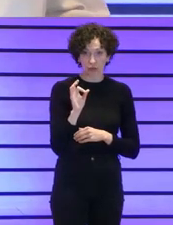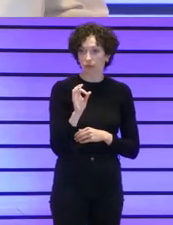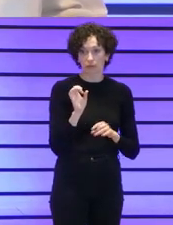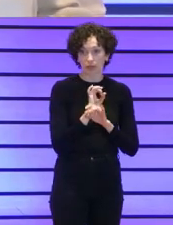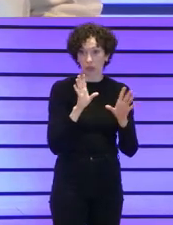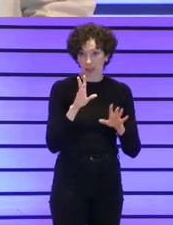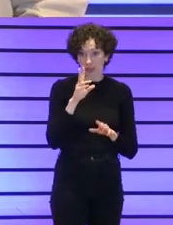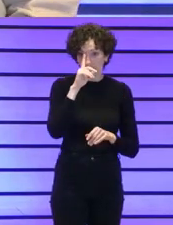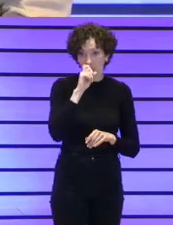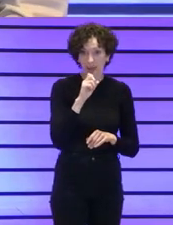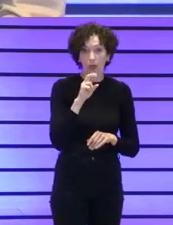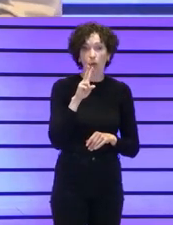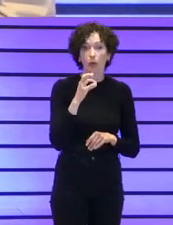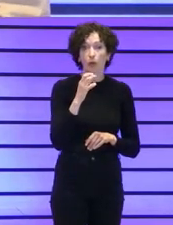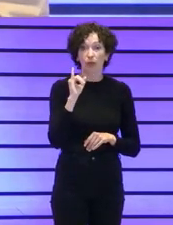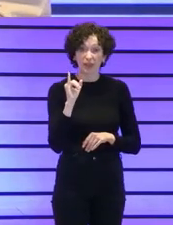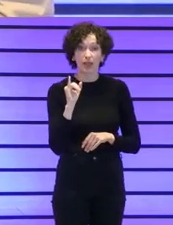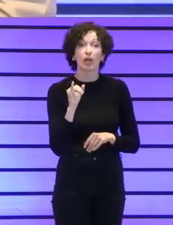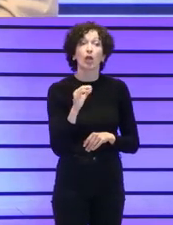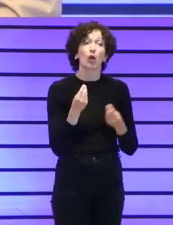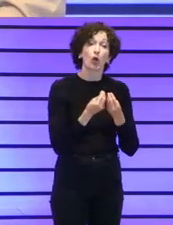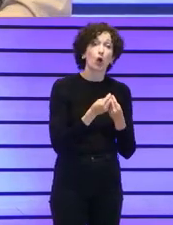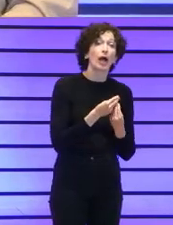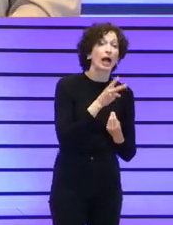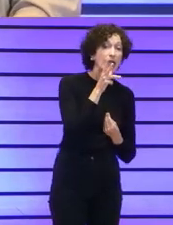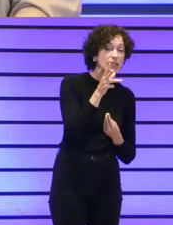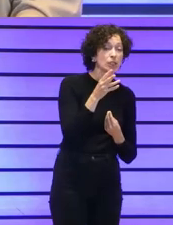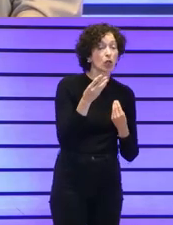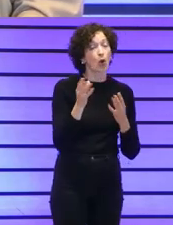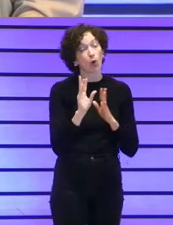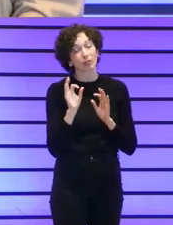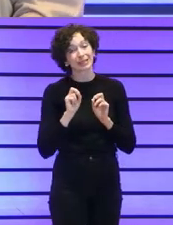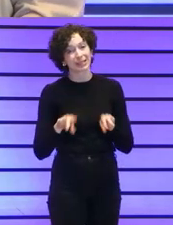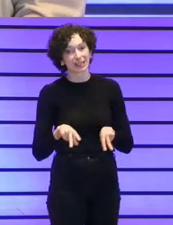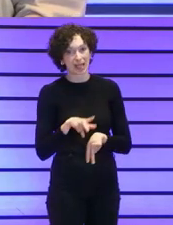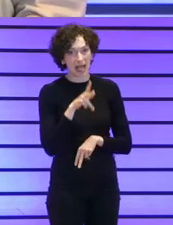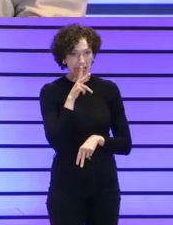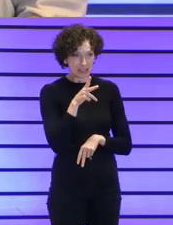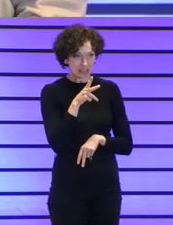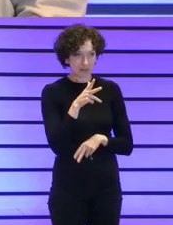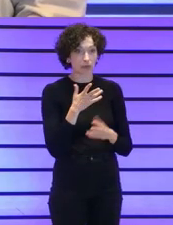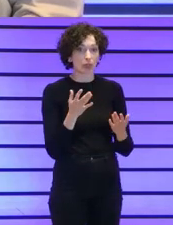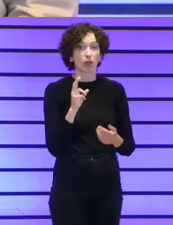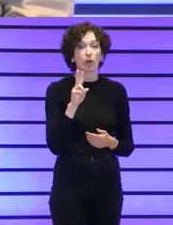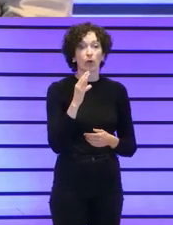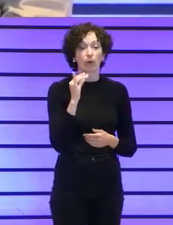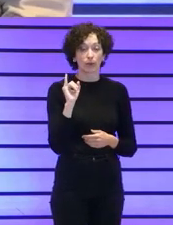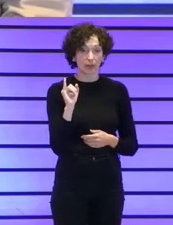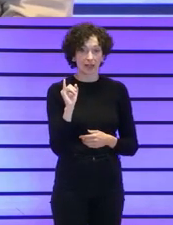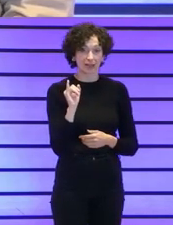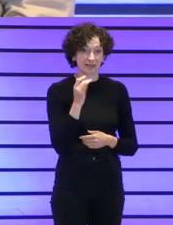con H y de su UCI sin H, ¿no? Entonces, la misión de una UCI sin